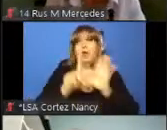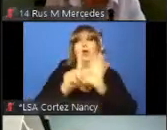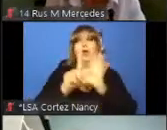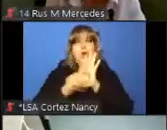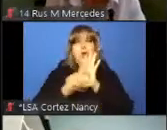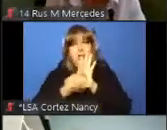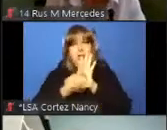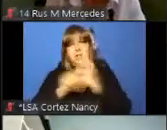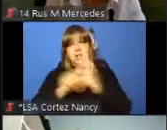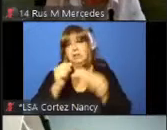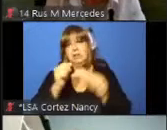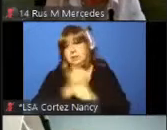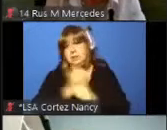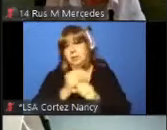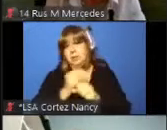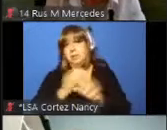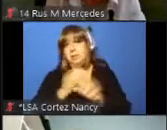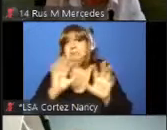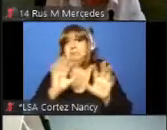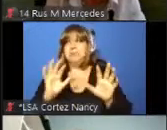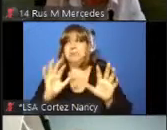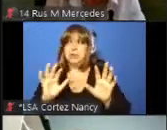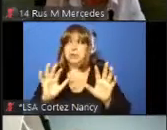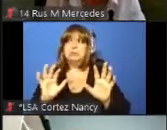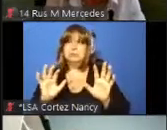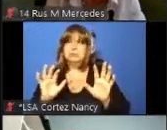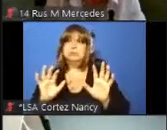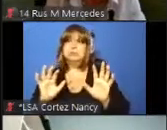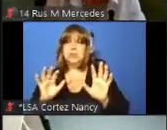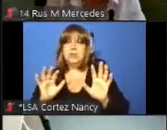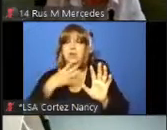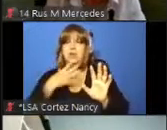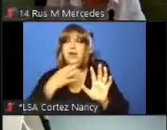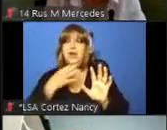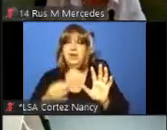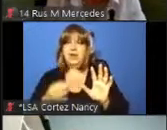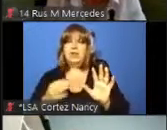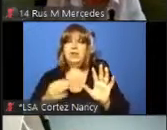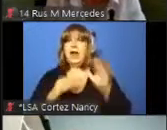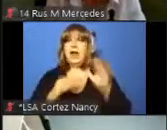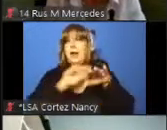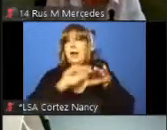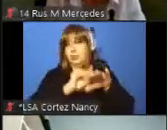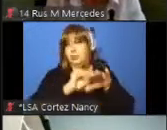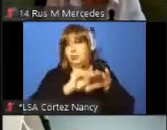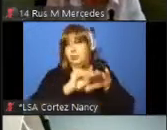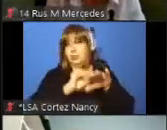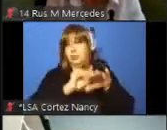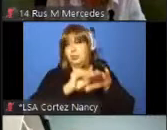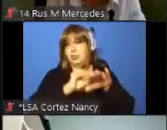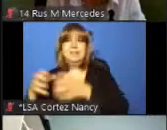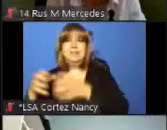tampoco han sido por unanimidad pero es cierto que ha tenido un apoyo muy muy amplio pero